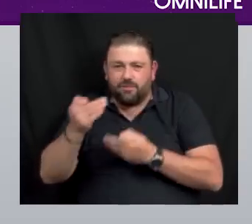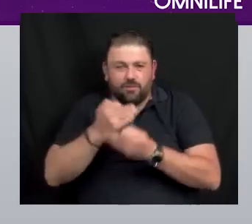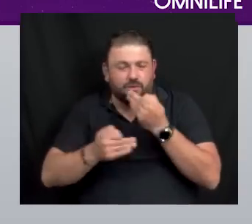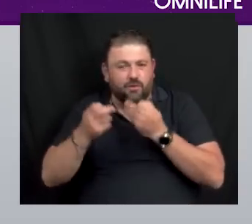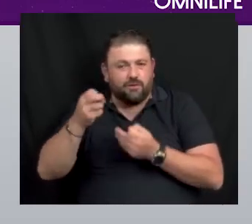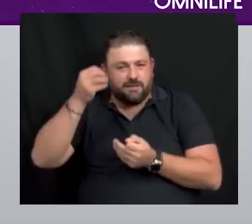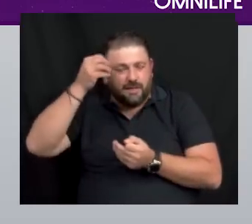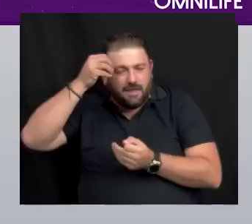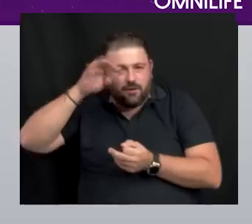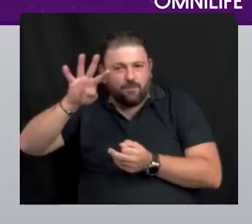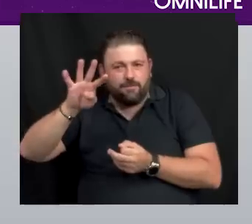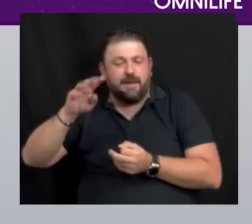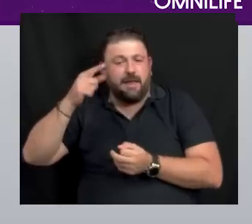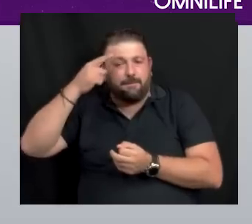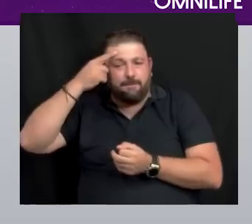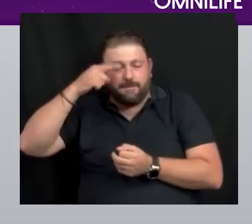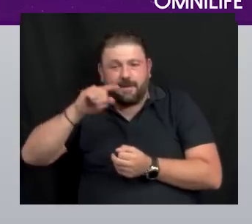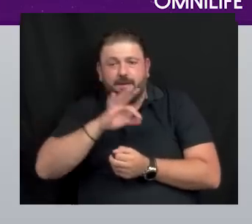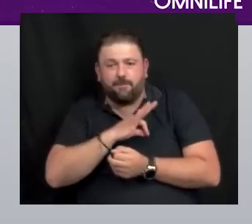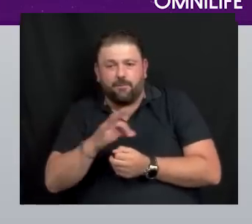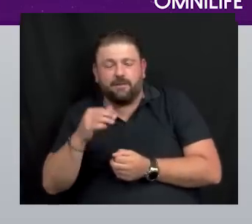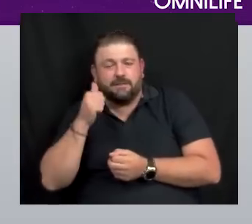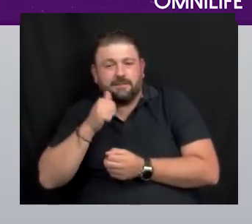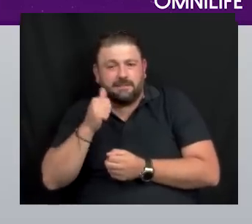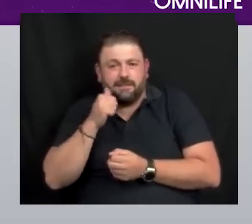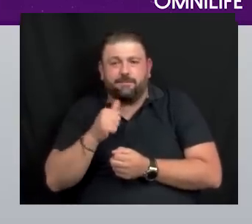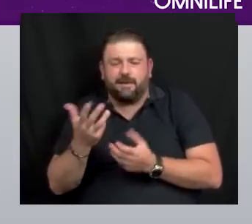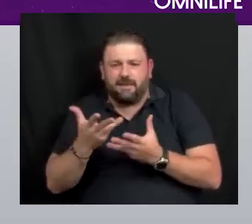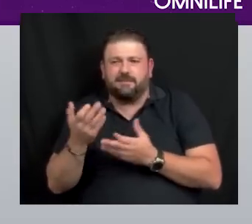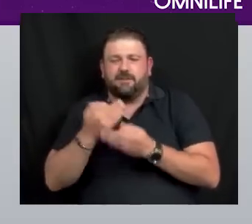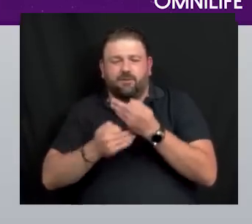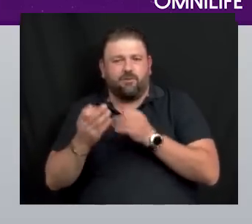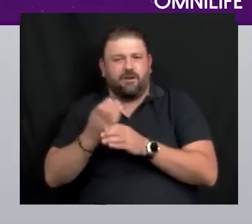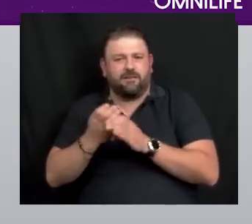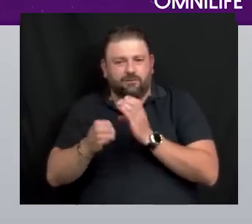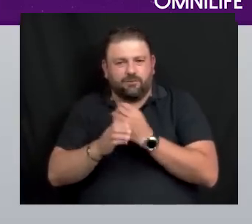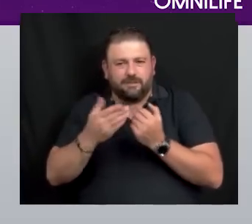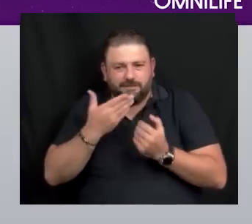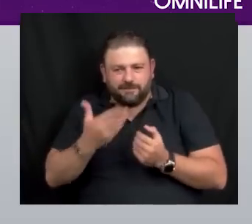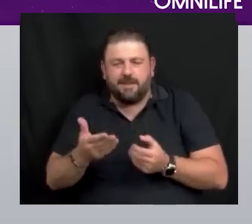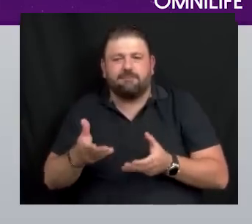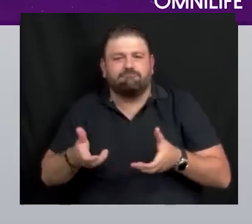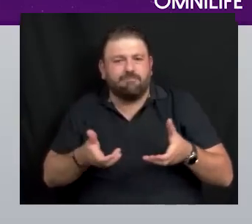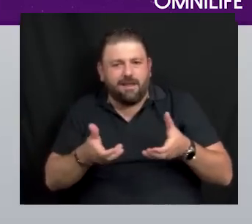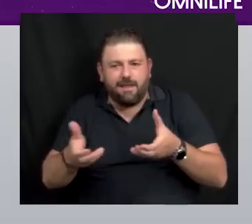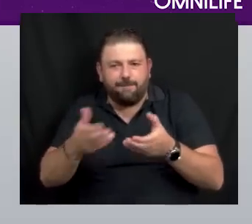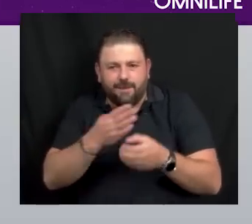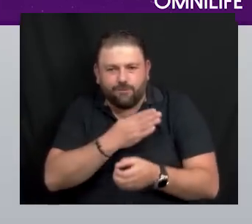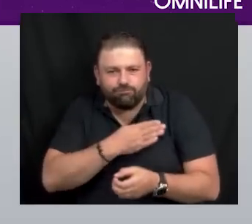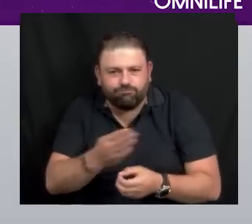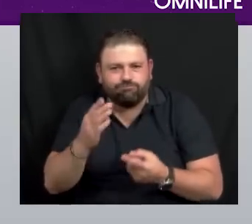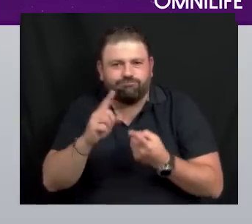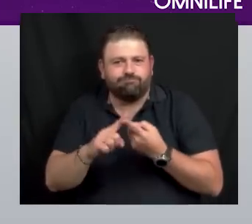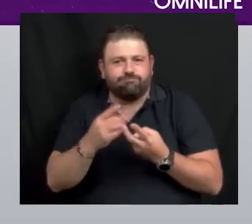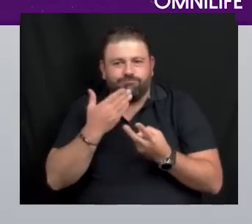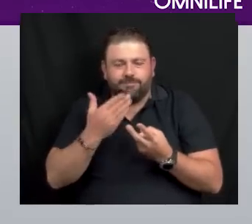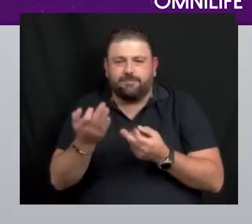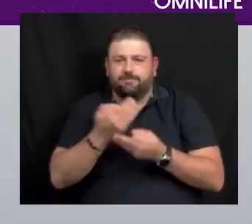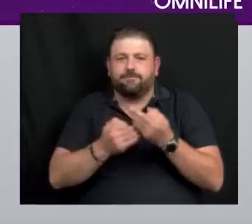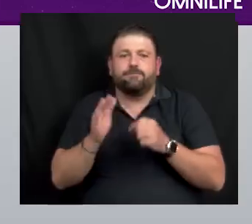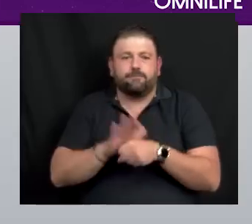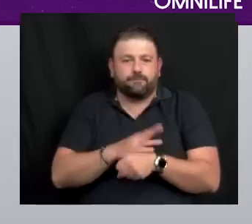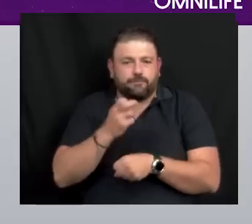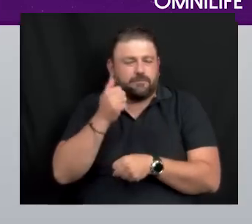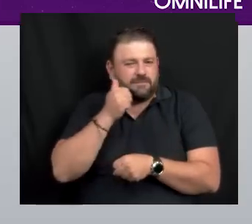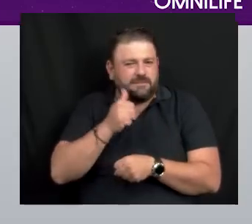para considerar, ¿sí?, que estamos haciendo las cosas bien, que vamos por buen camino. Imagínate, nada más es ver